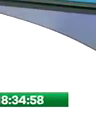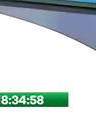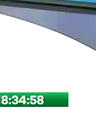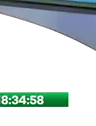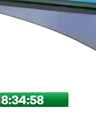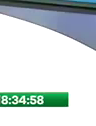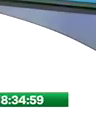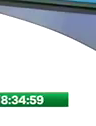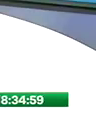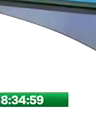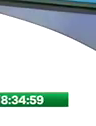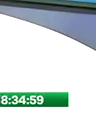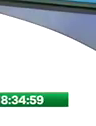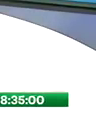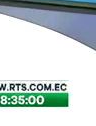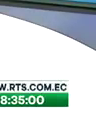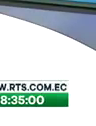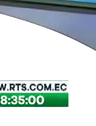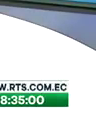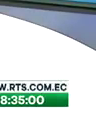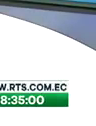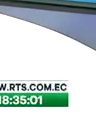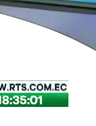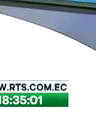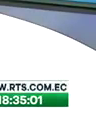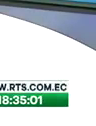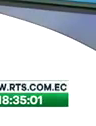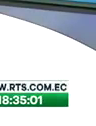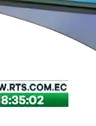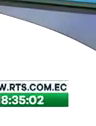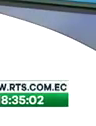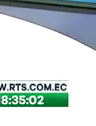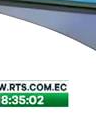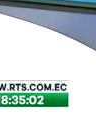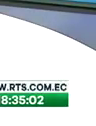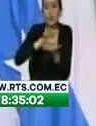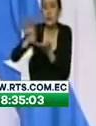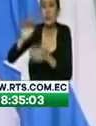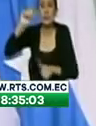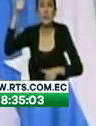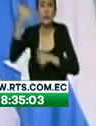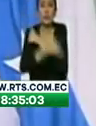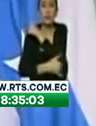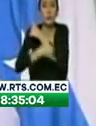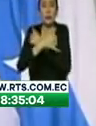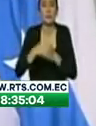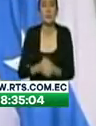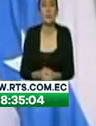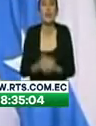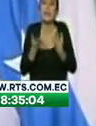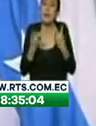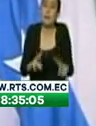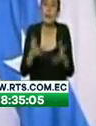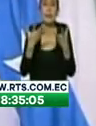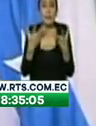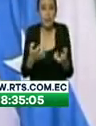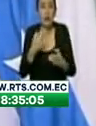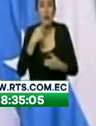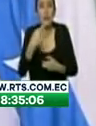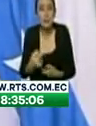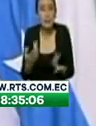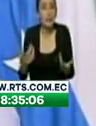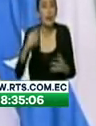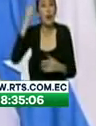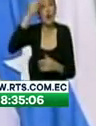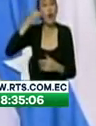para la compra de medicamentos, insumos y equipamiento de protección. Y quería aprovechar para agradecerle particularmente al